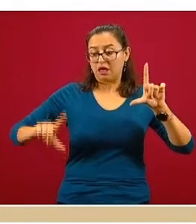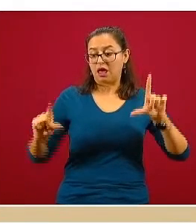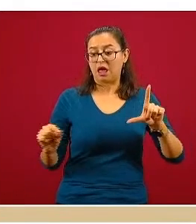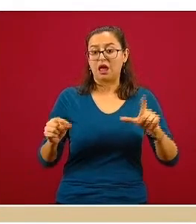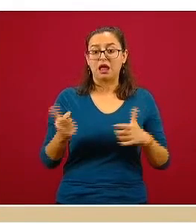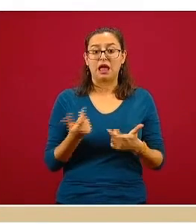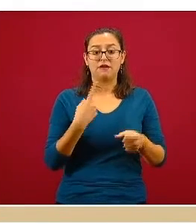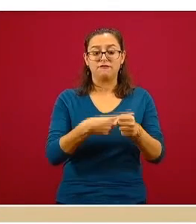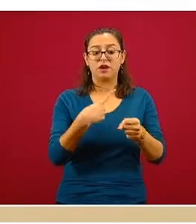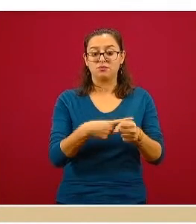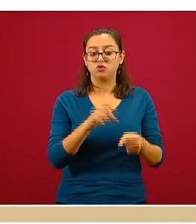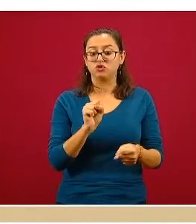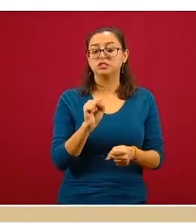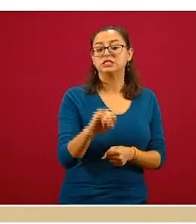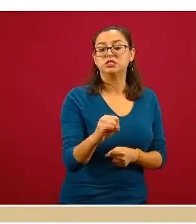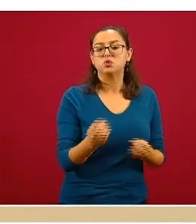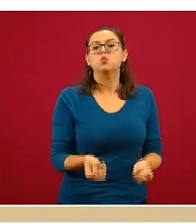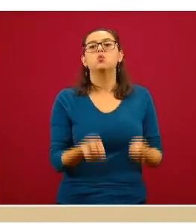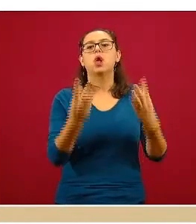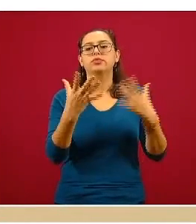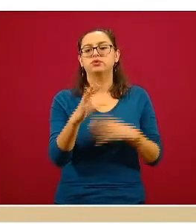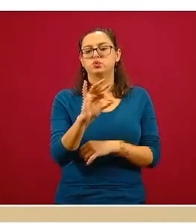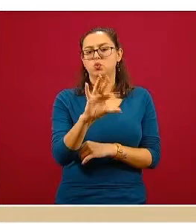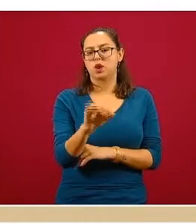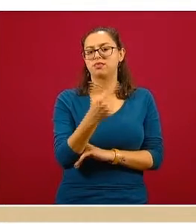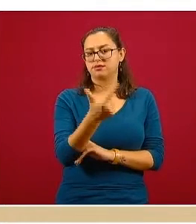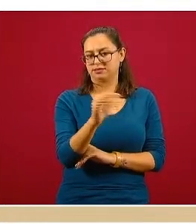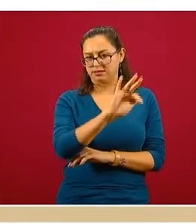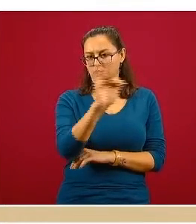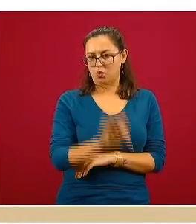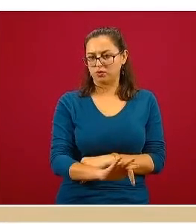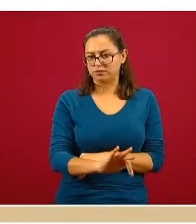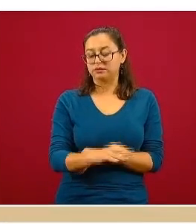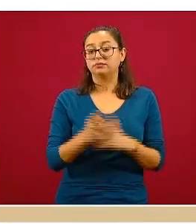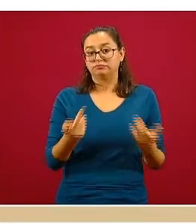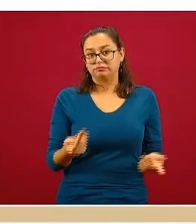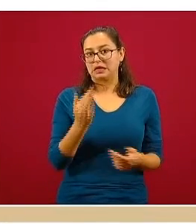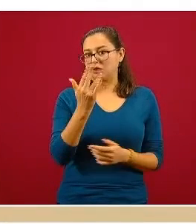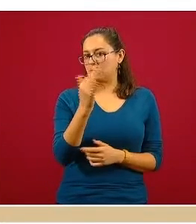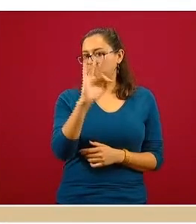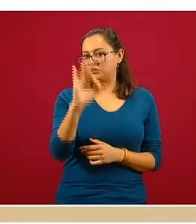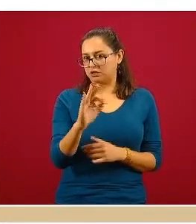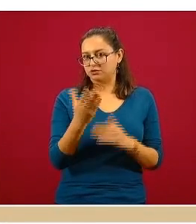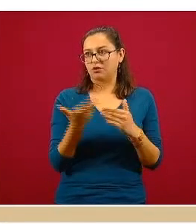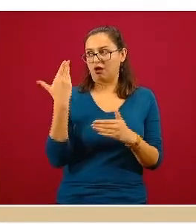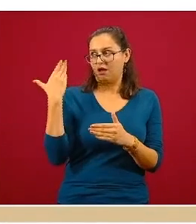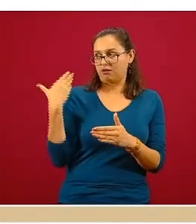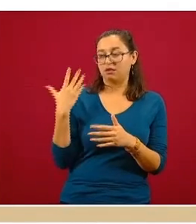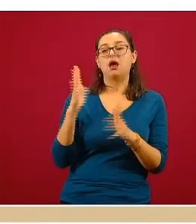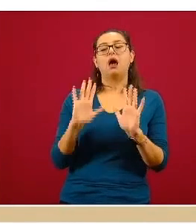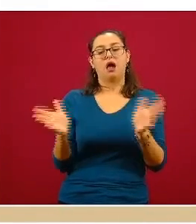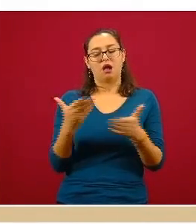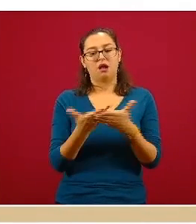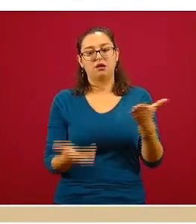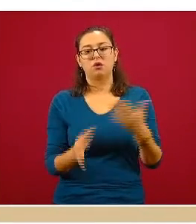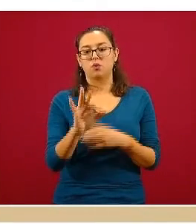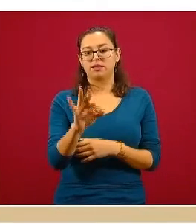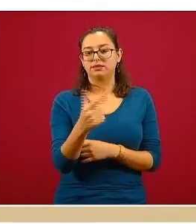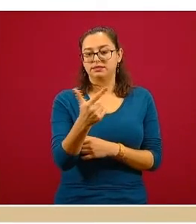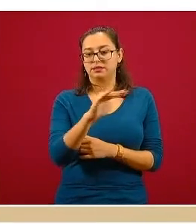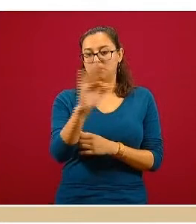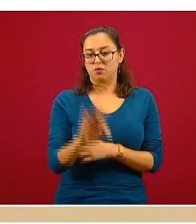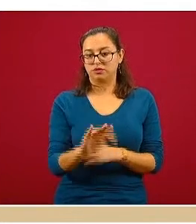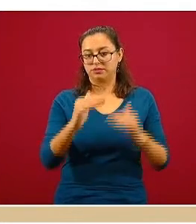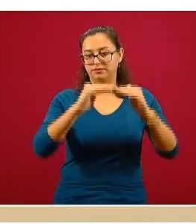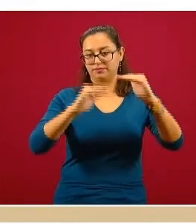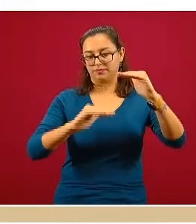para la semana 31 es de un 47%, estamos iniciando por debajo del 50%, habiendo llegado este porcentaje más o